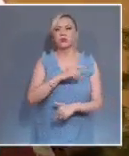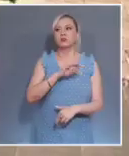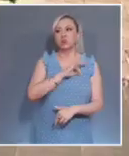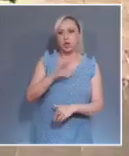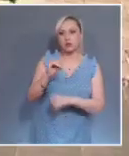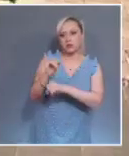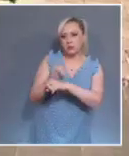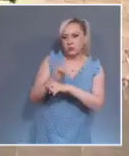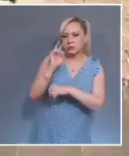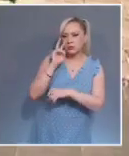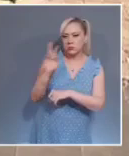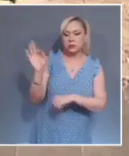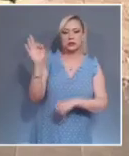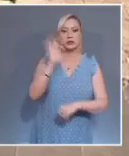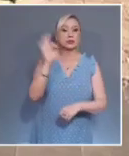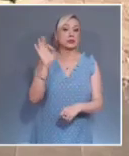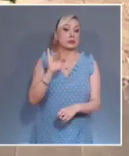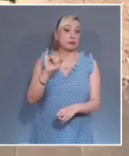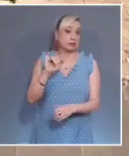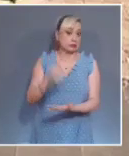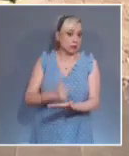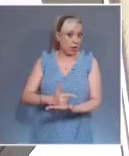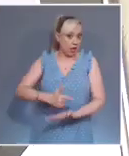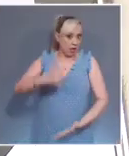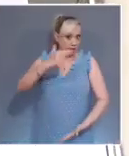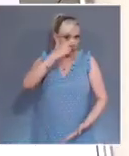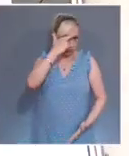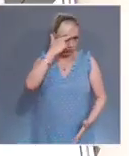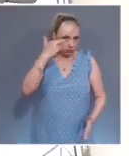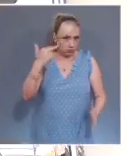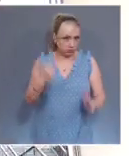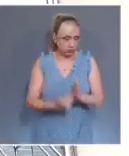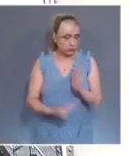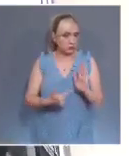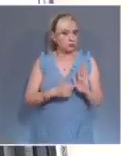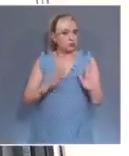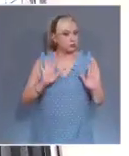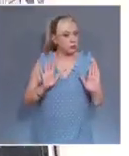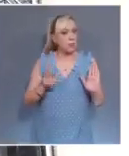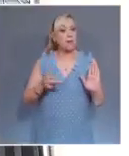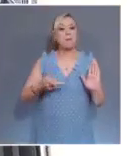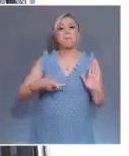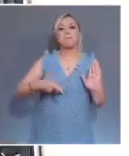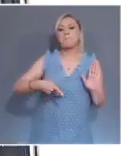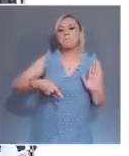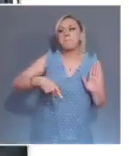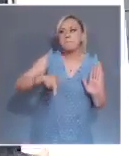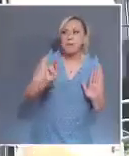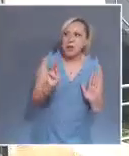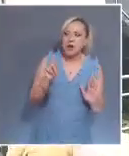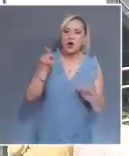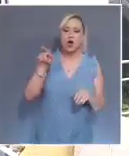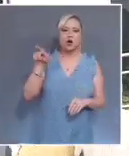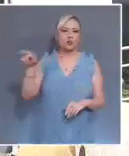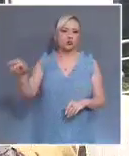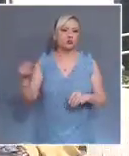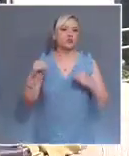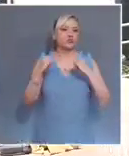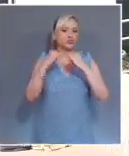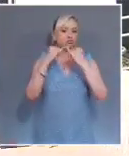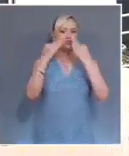hechos constituyen graves violaciones a los derechos humanos, esto no impide que el INAI pueda desplegar sus